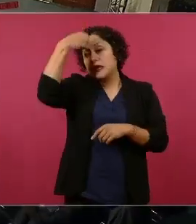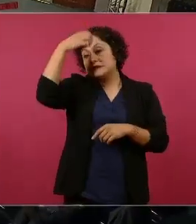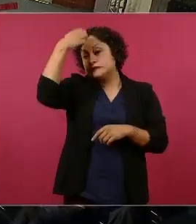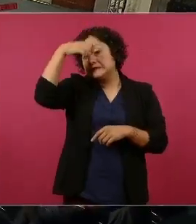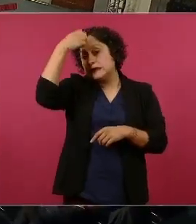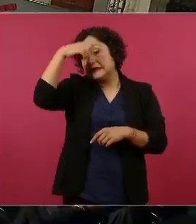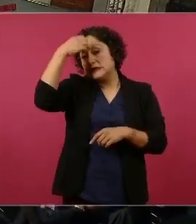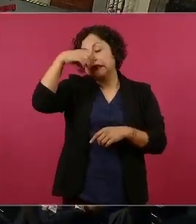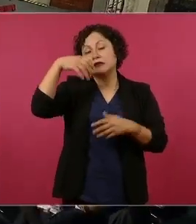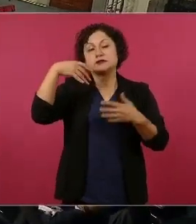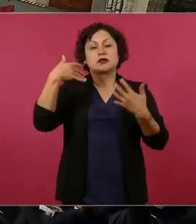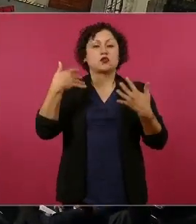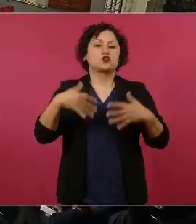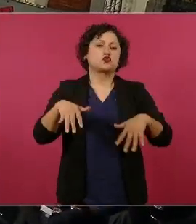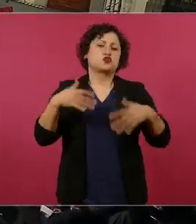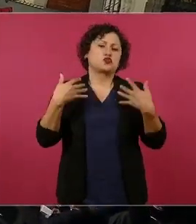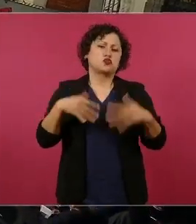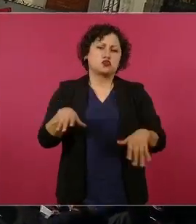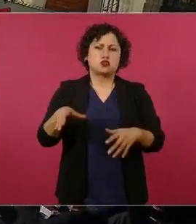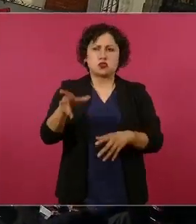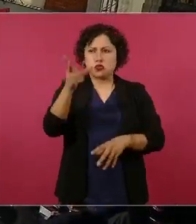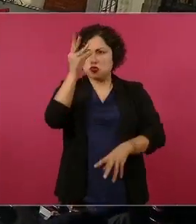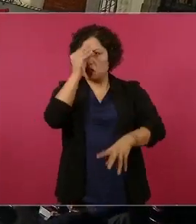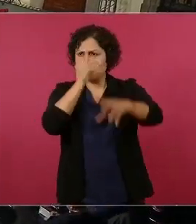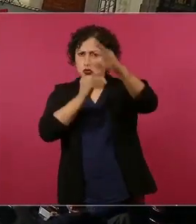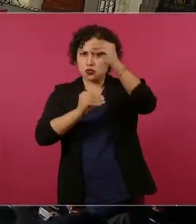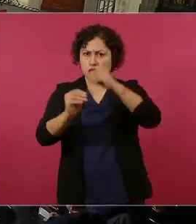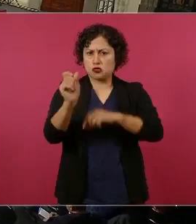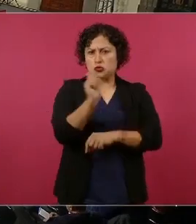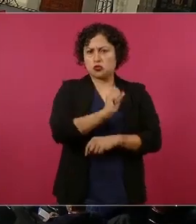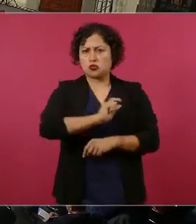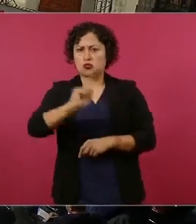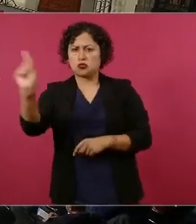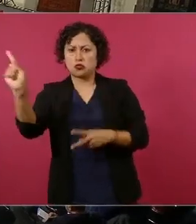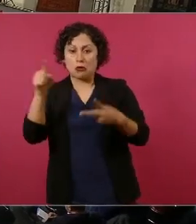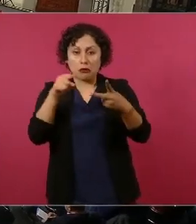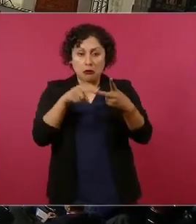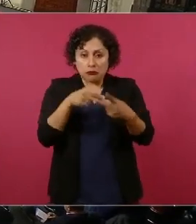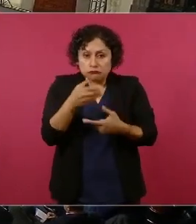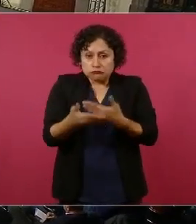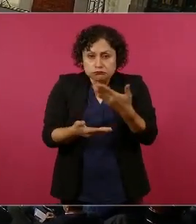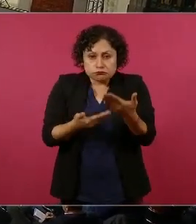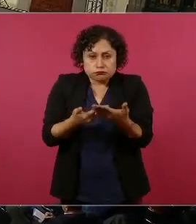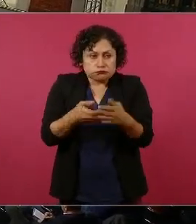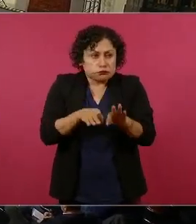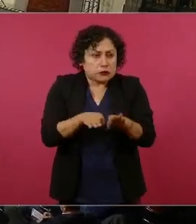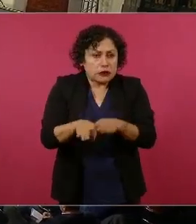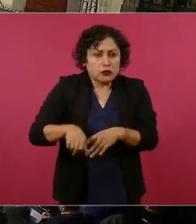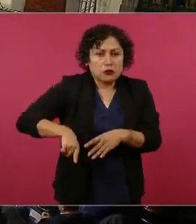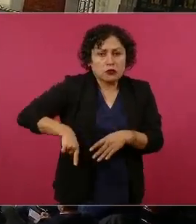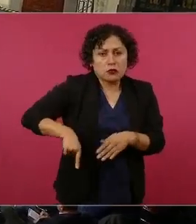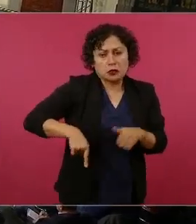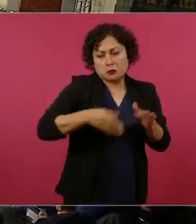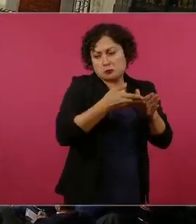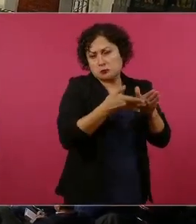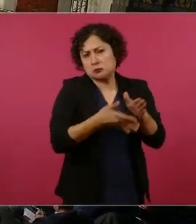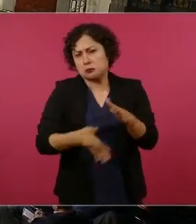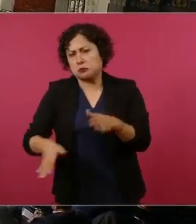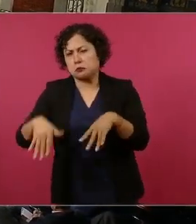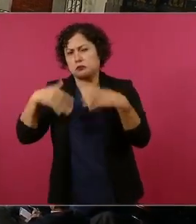académica de servicio público, Juan Ramón de la Fuente, excepcional.